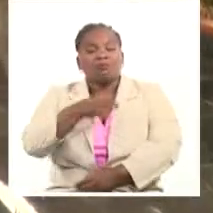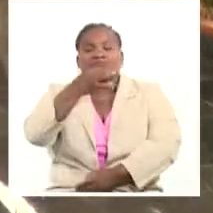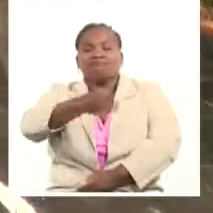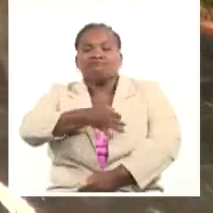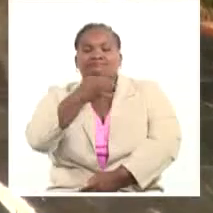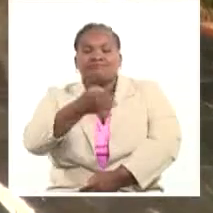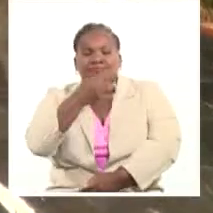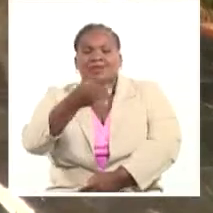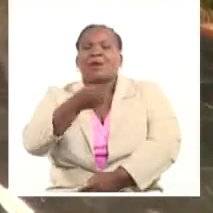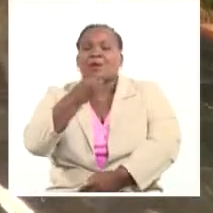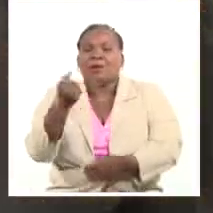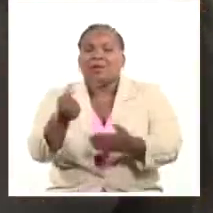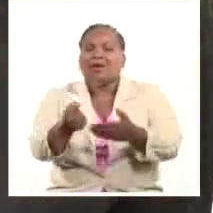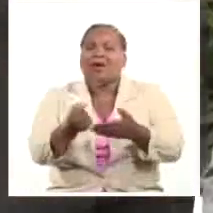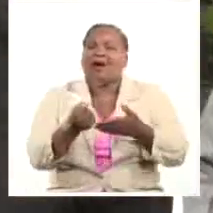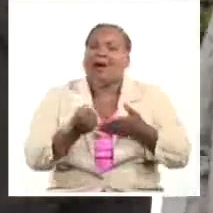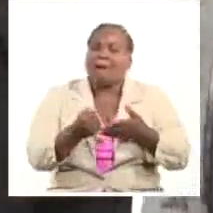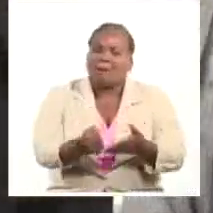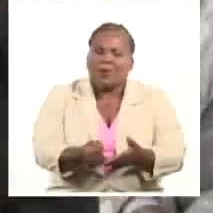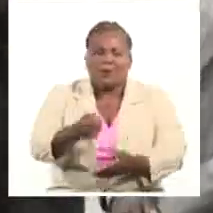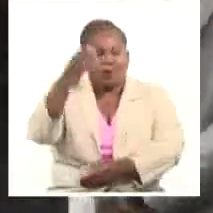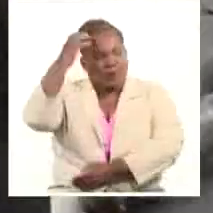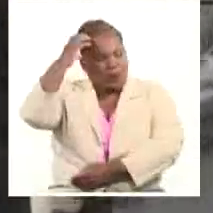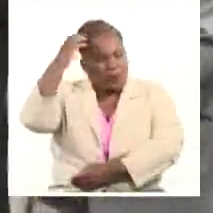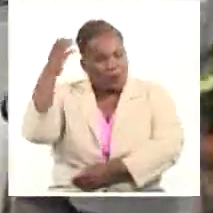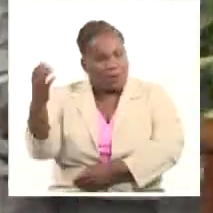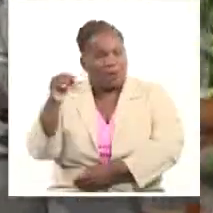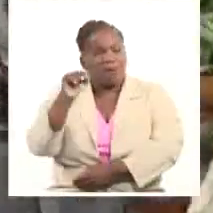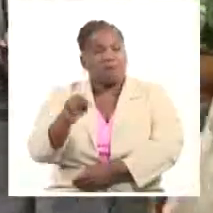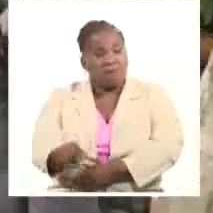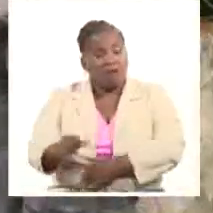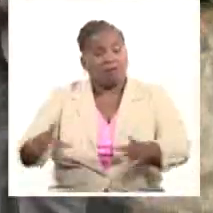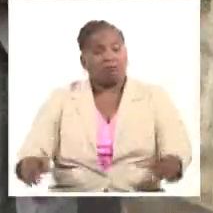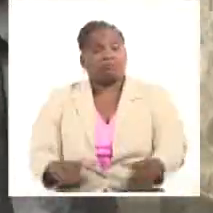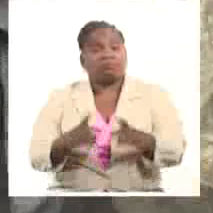momento con el apoyo del gobierno y la Cancillería para el exitoso